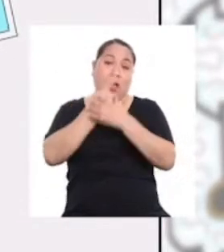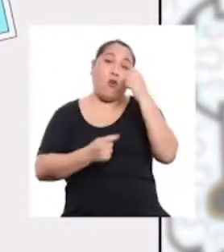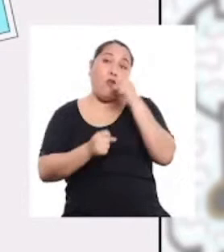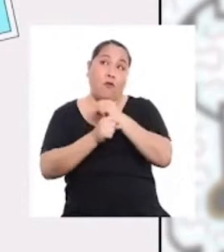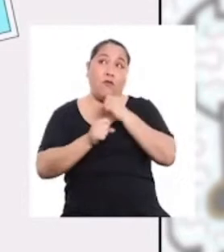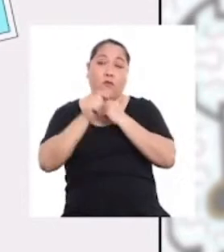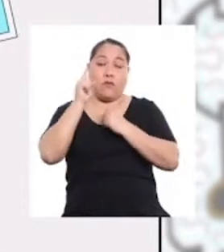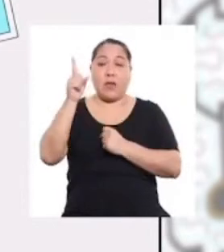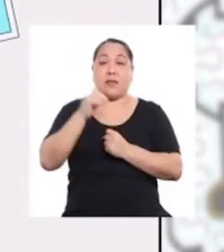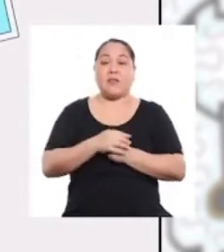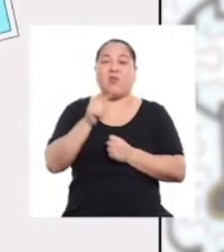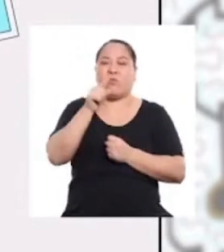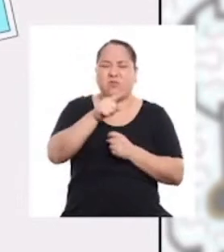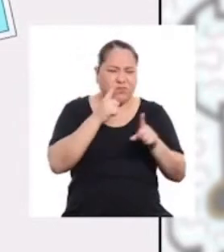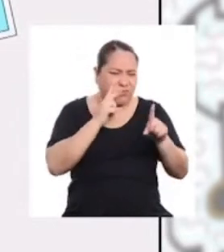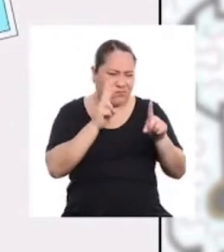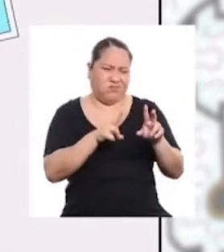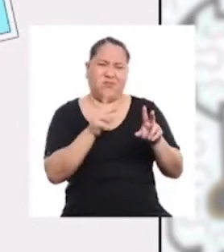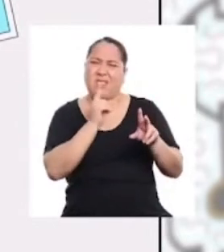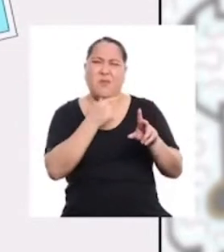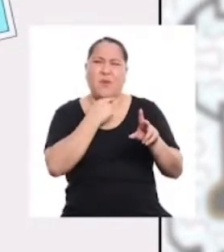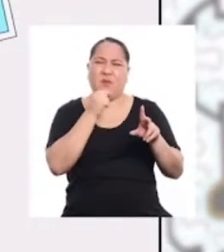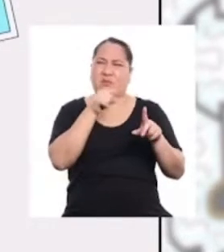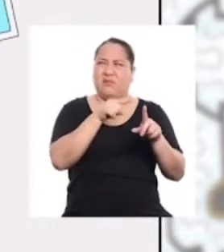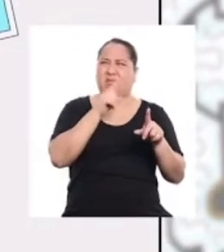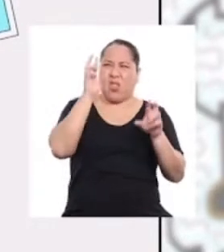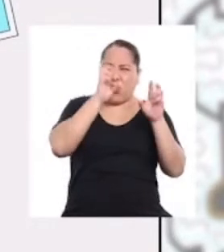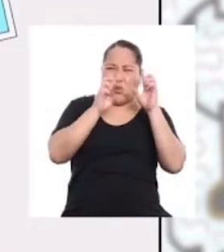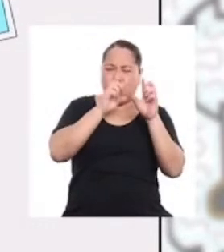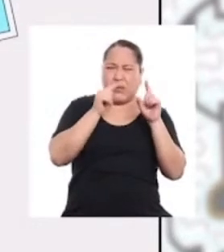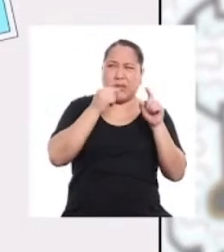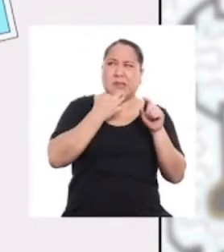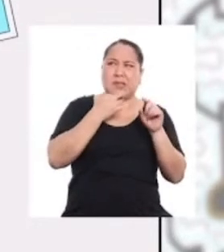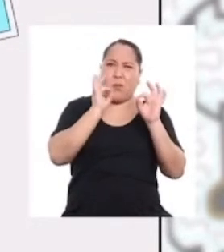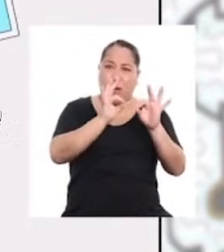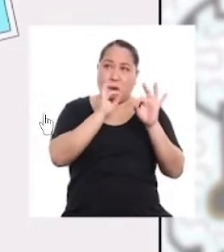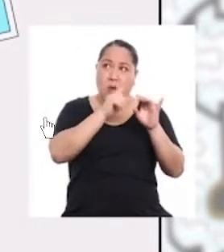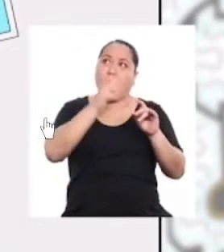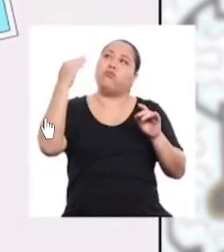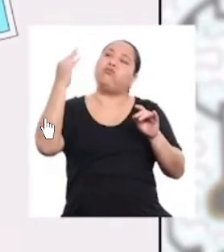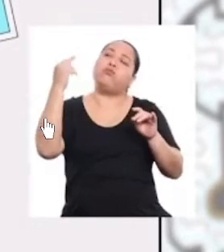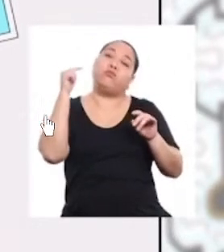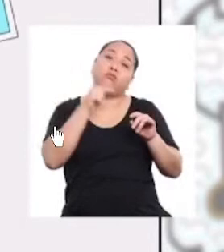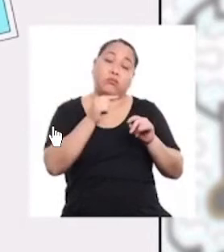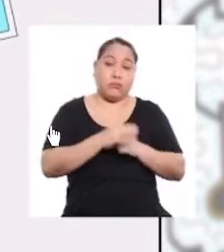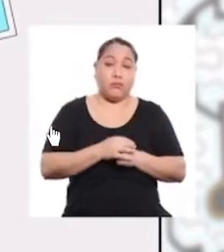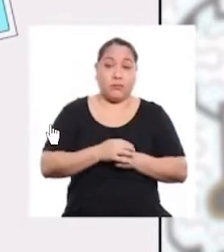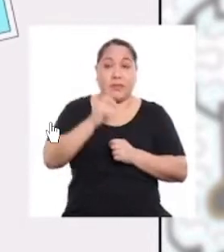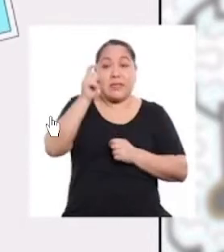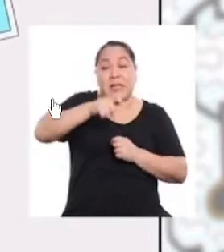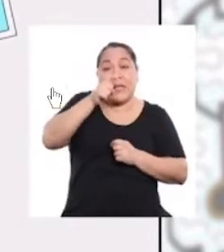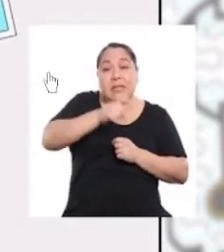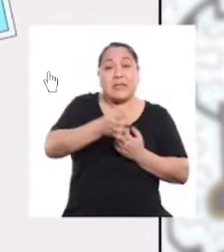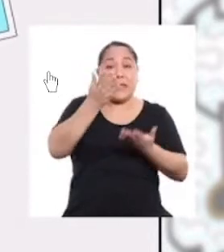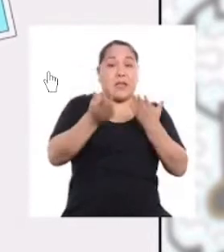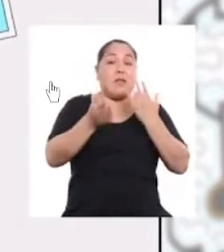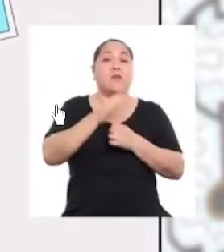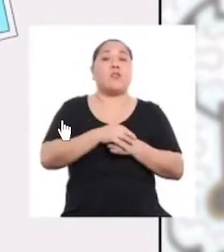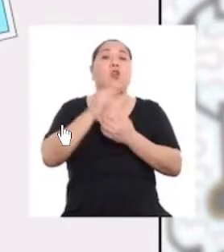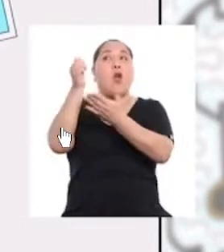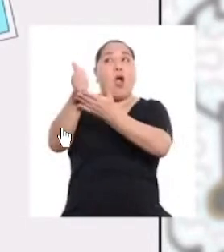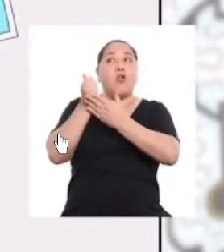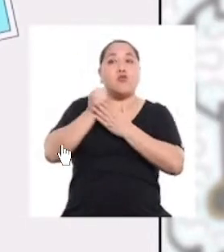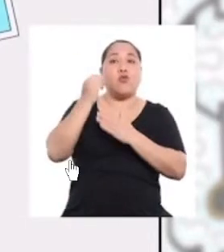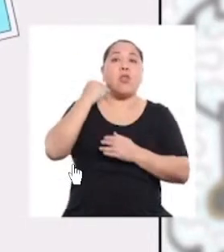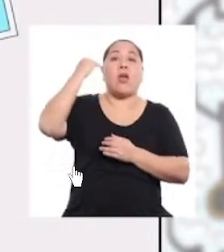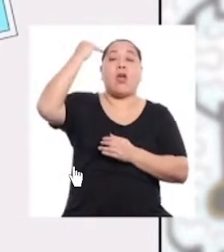de confianza cuando algo no les guste o lo consideren peligroso. Si es necesario,